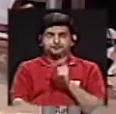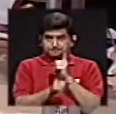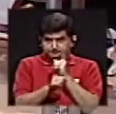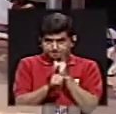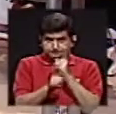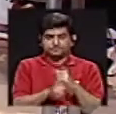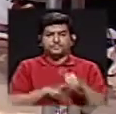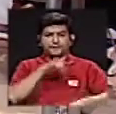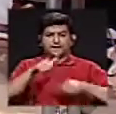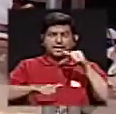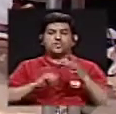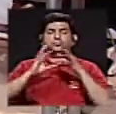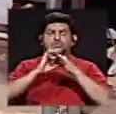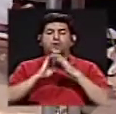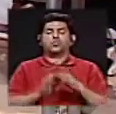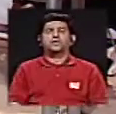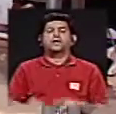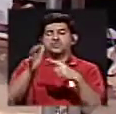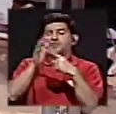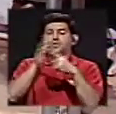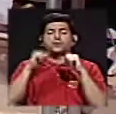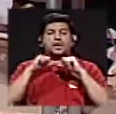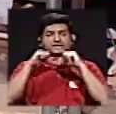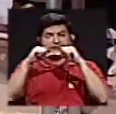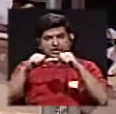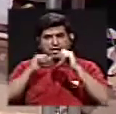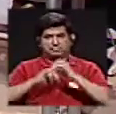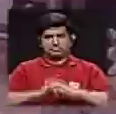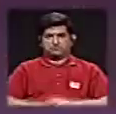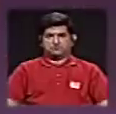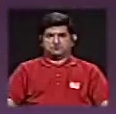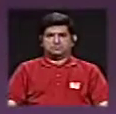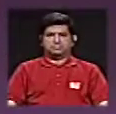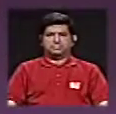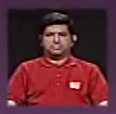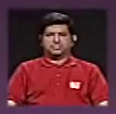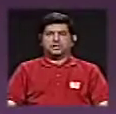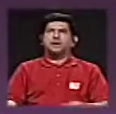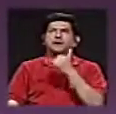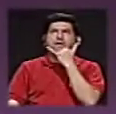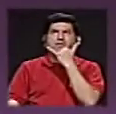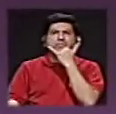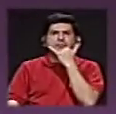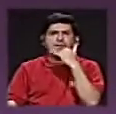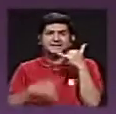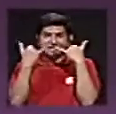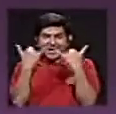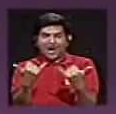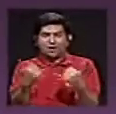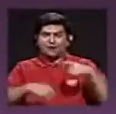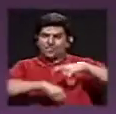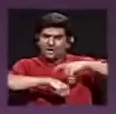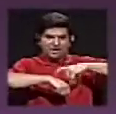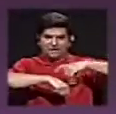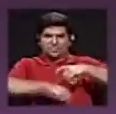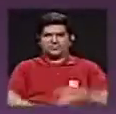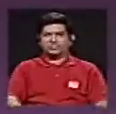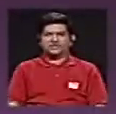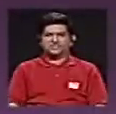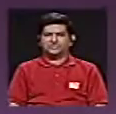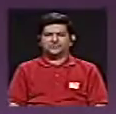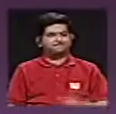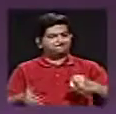la lucha por la unidad popular digamos continuó lo que sucede es que ahora en este momento no